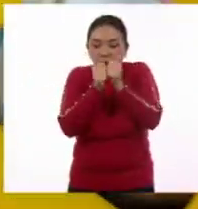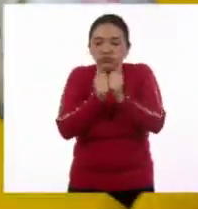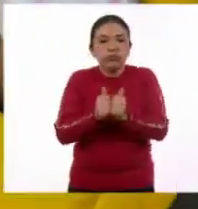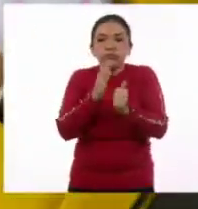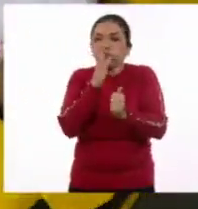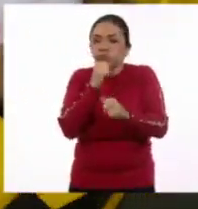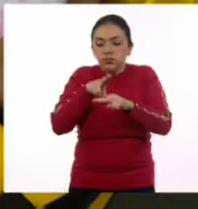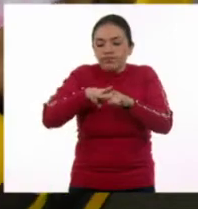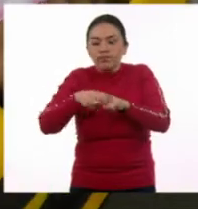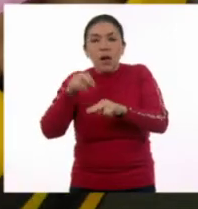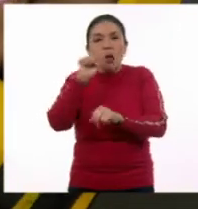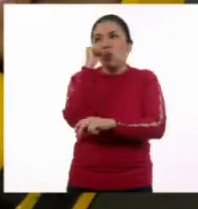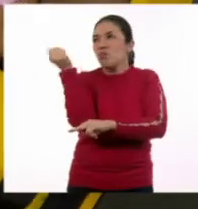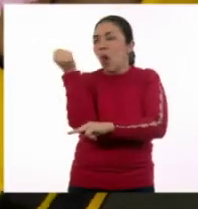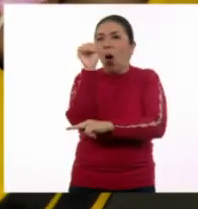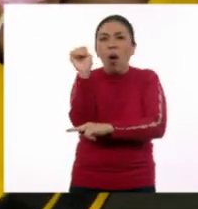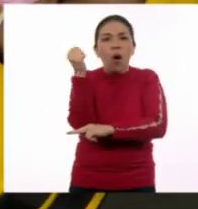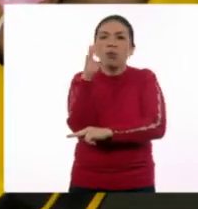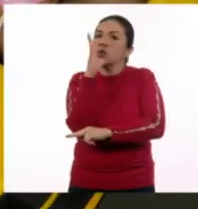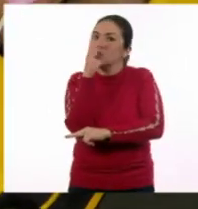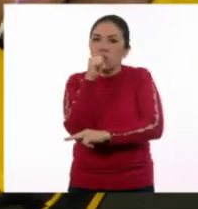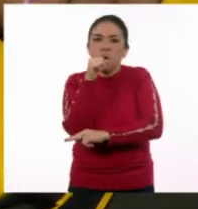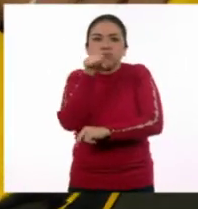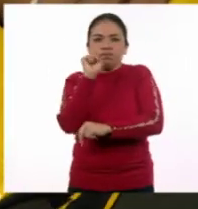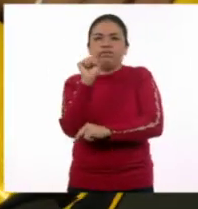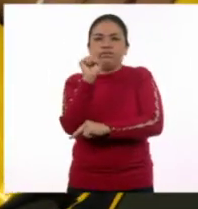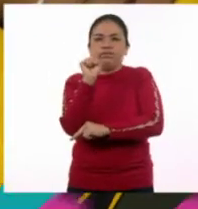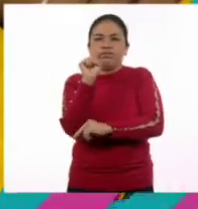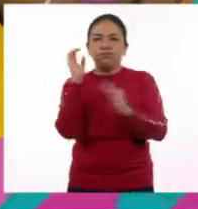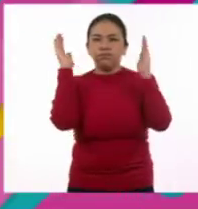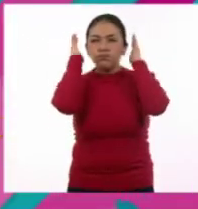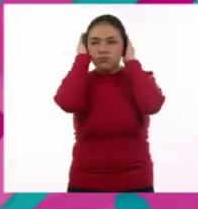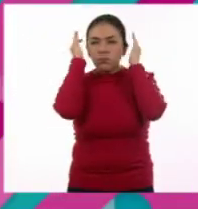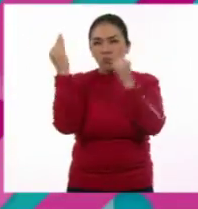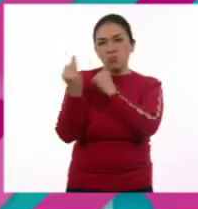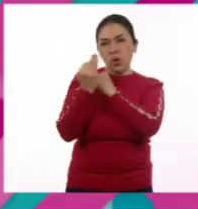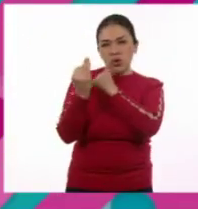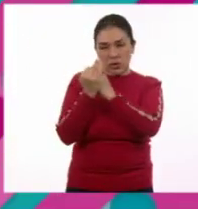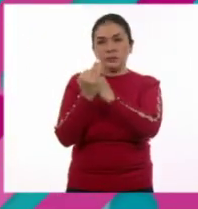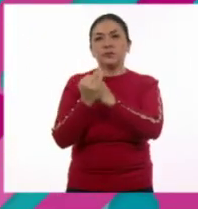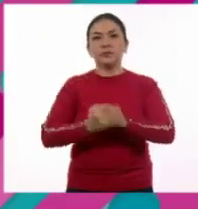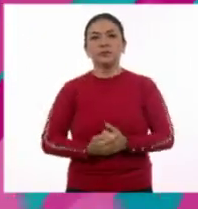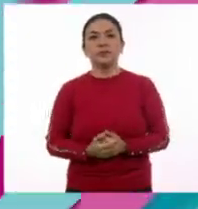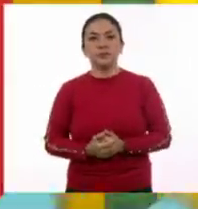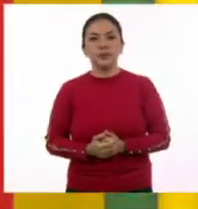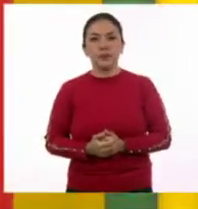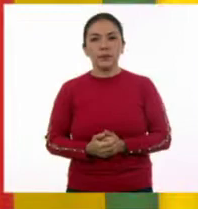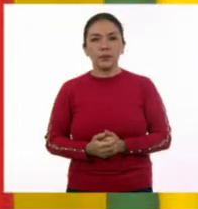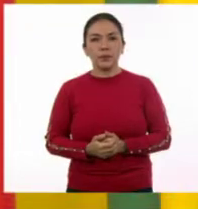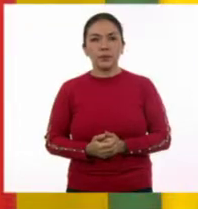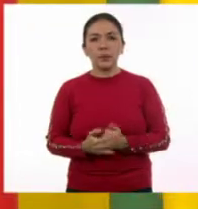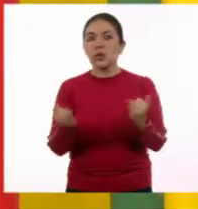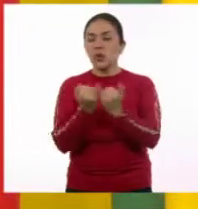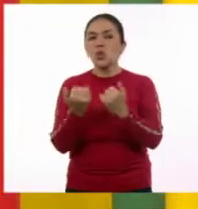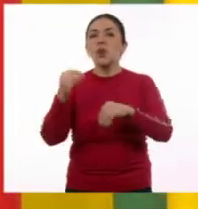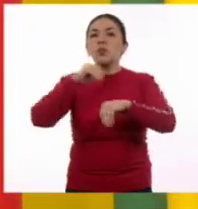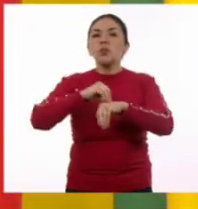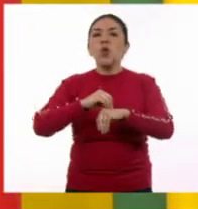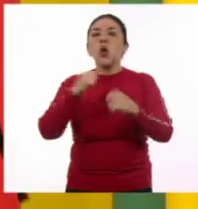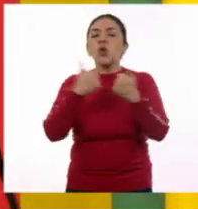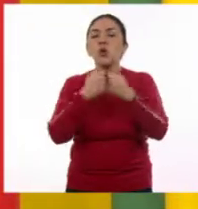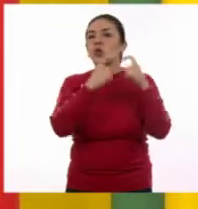nuestra cabeza evitando el movimiento ese encuentro 9 cada lado y vamos a ponerle igual sus tiras